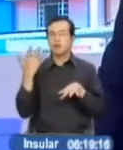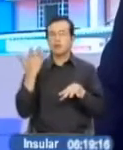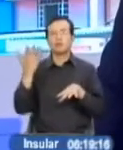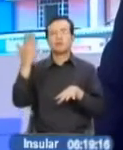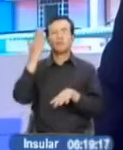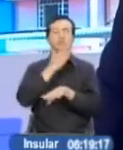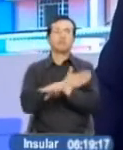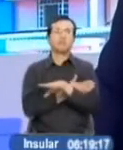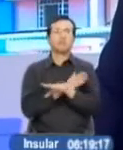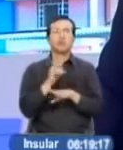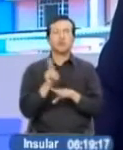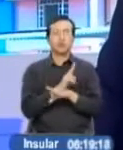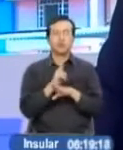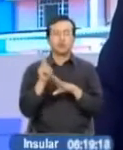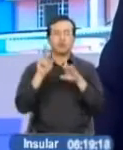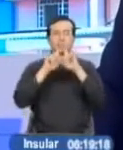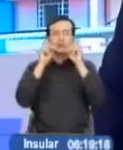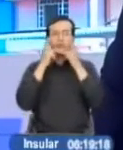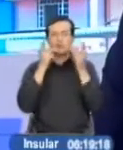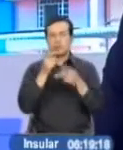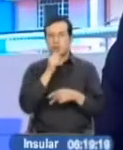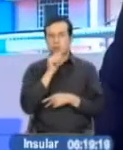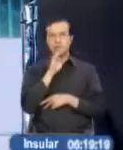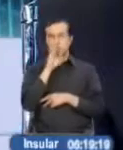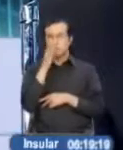muy usada en la empresa pública y privada.